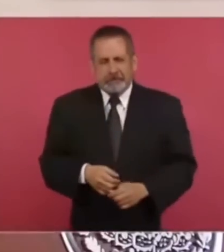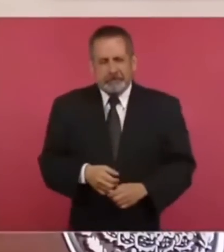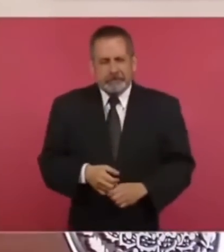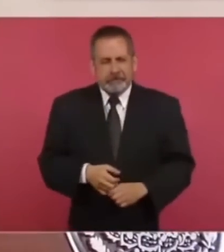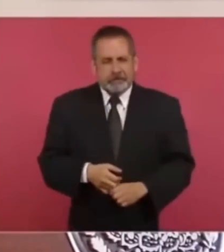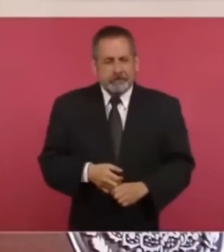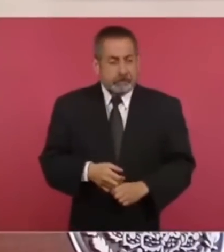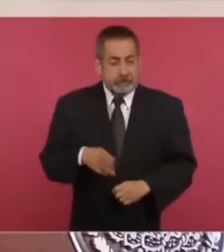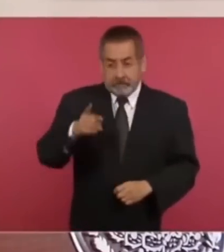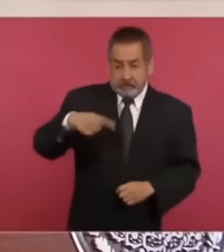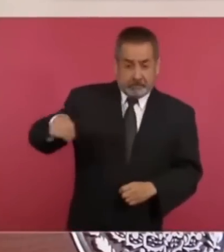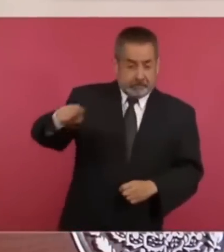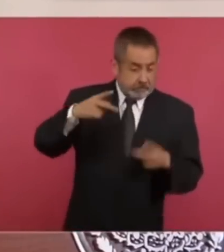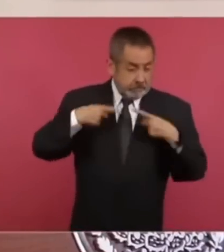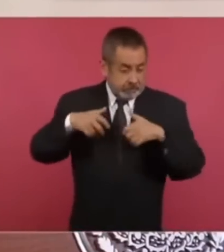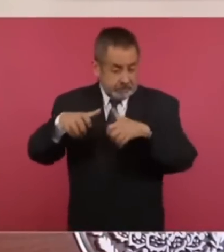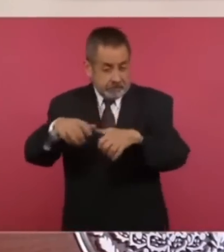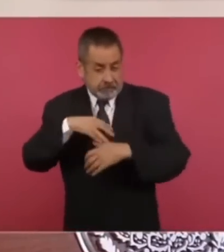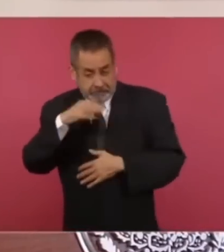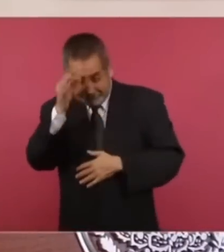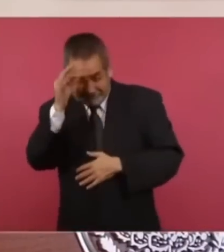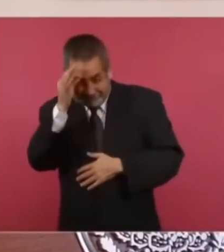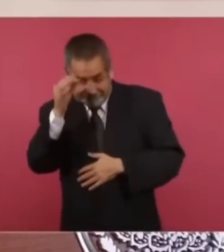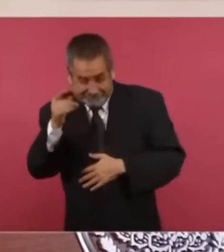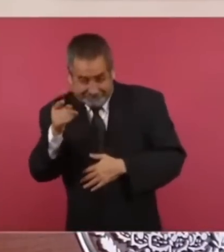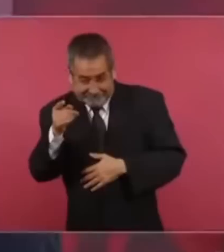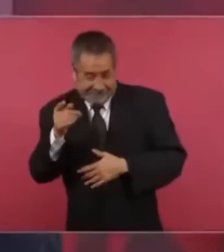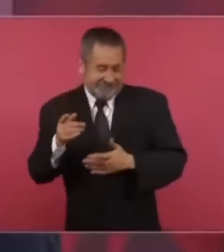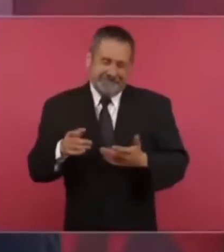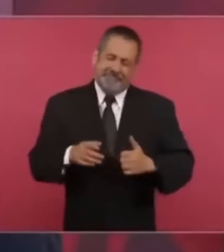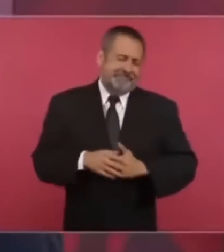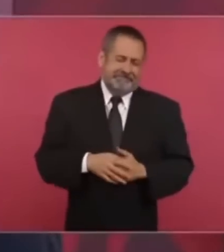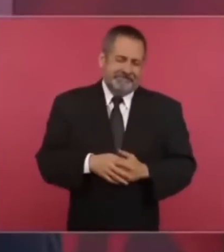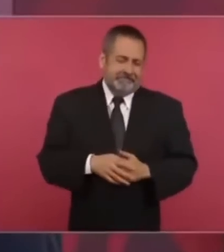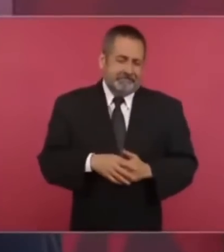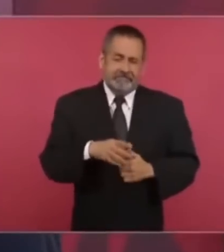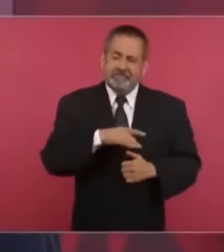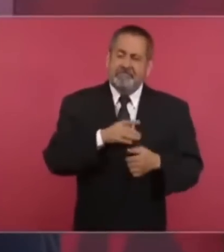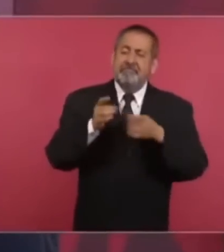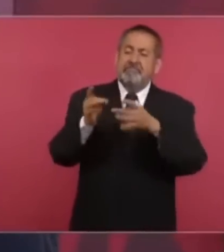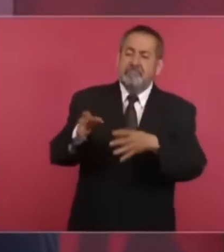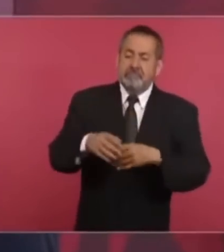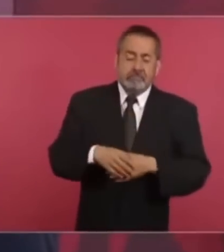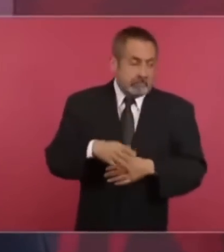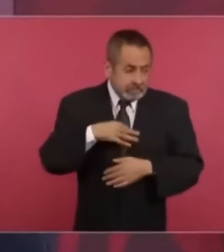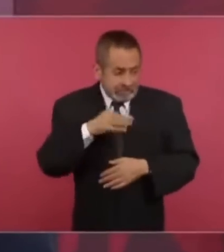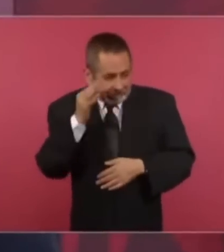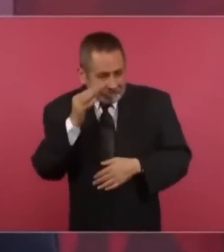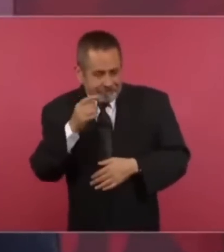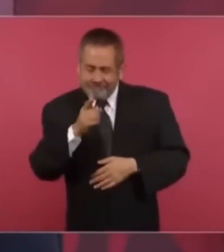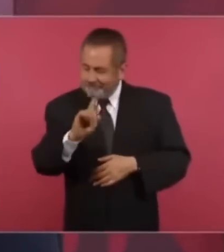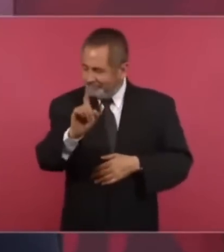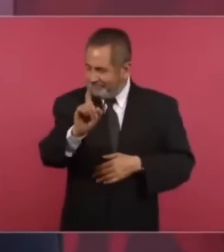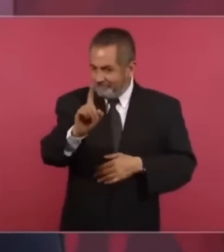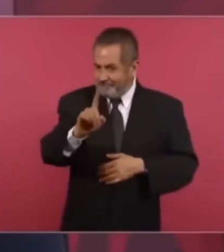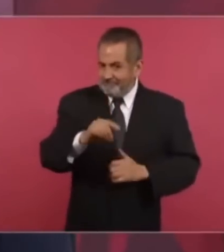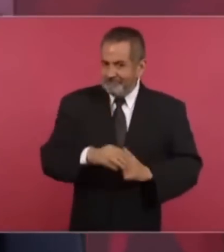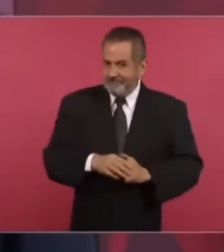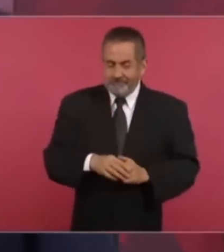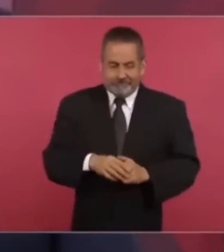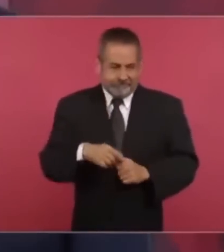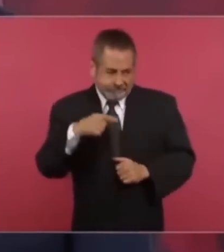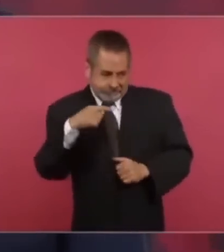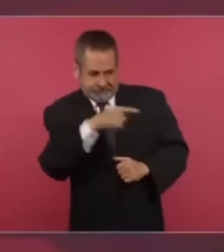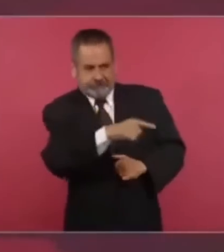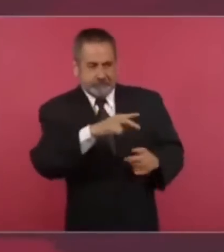Como si el pueblo fuese tonto, porque hay un menosprecio al pueblo. No,